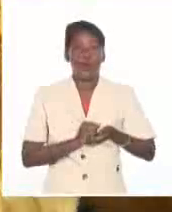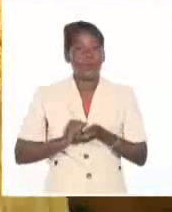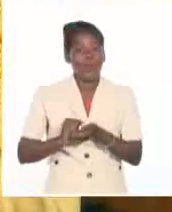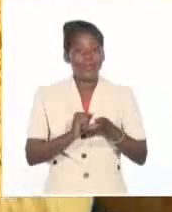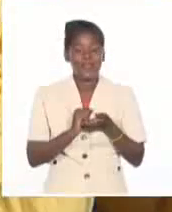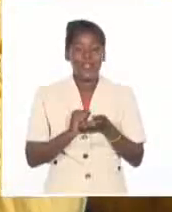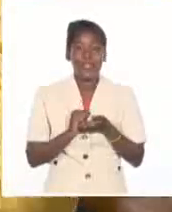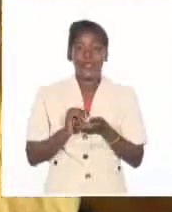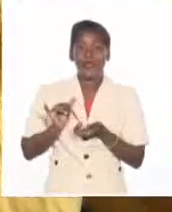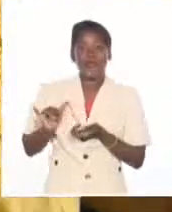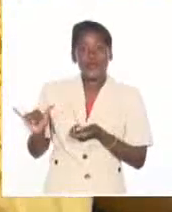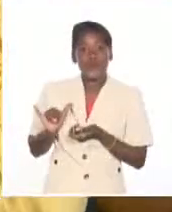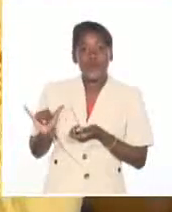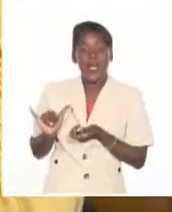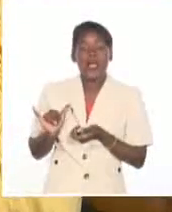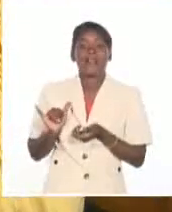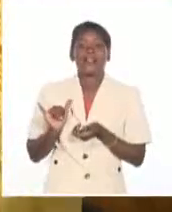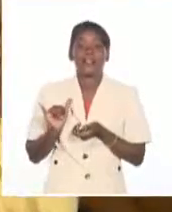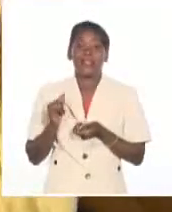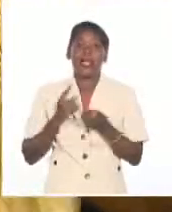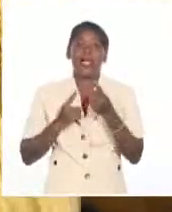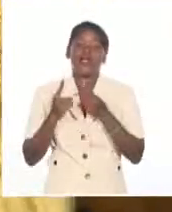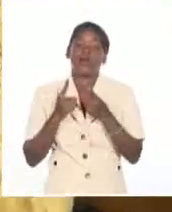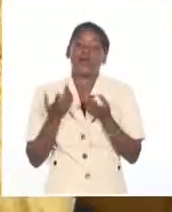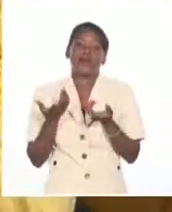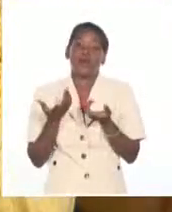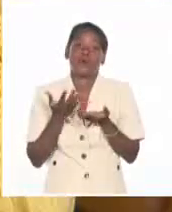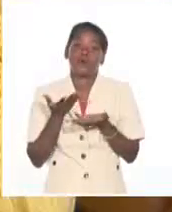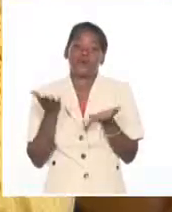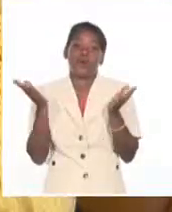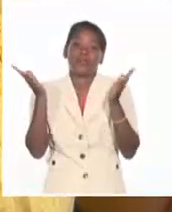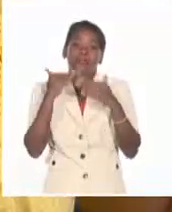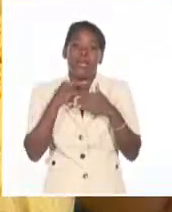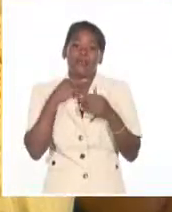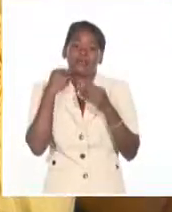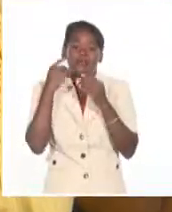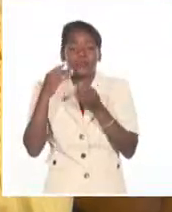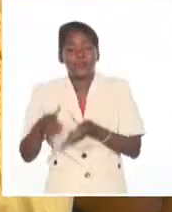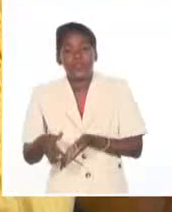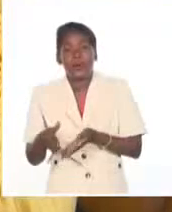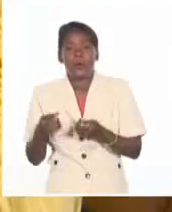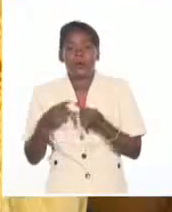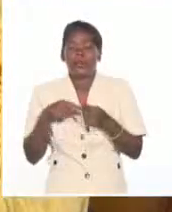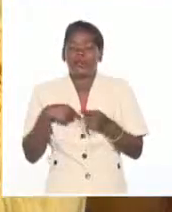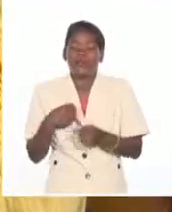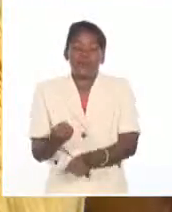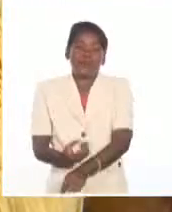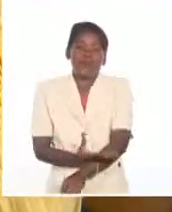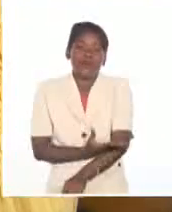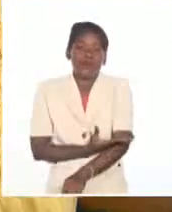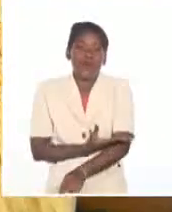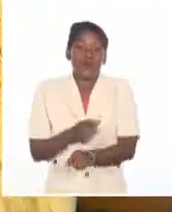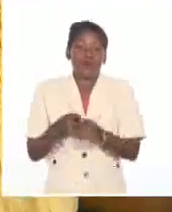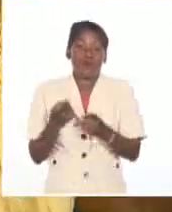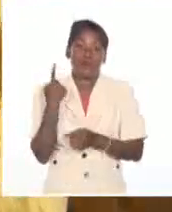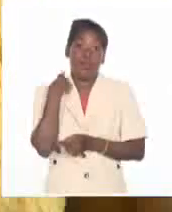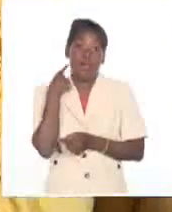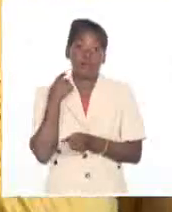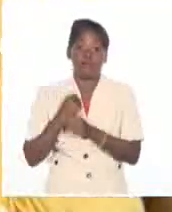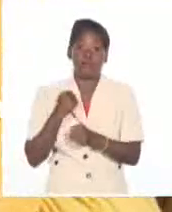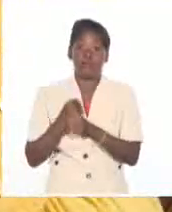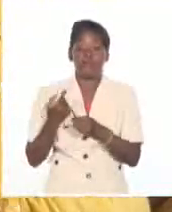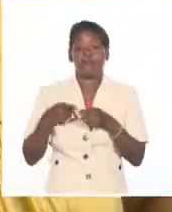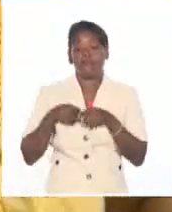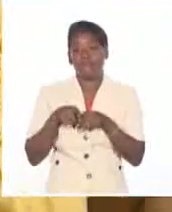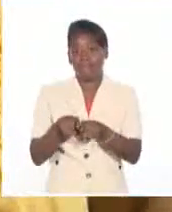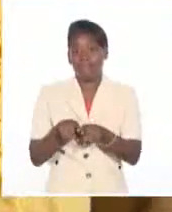que bueno, algunos han ido, otros están, y verdaderamente esto me emociona, que lucharon junto conmigo. Se echaron el